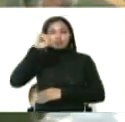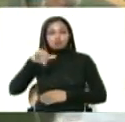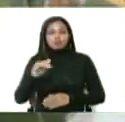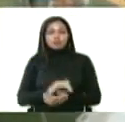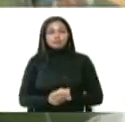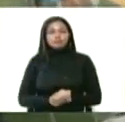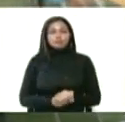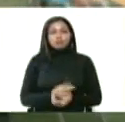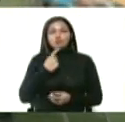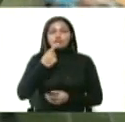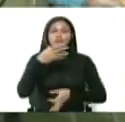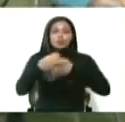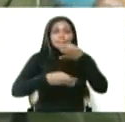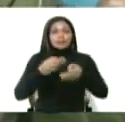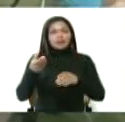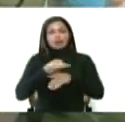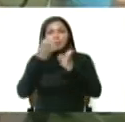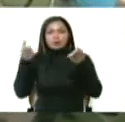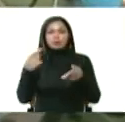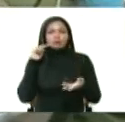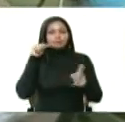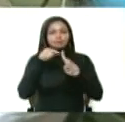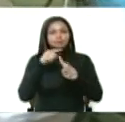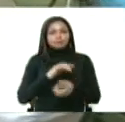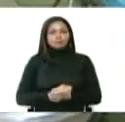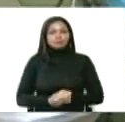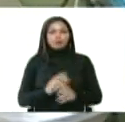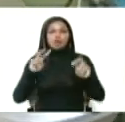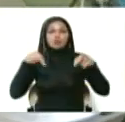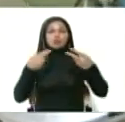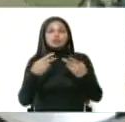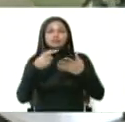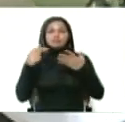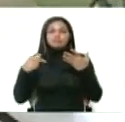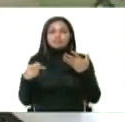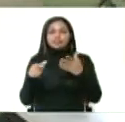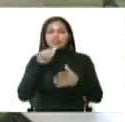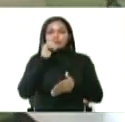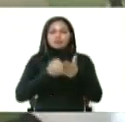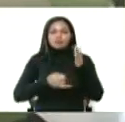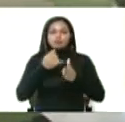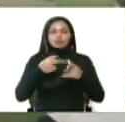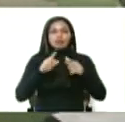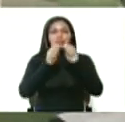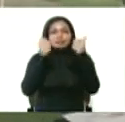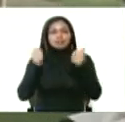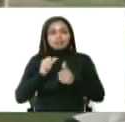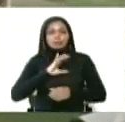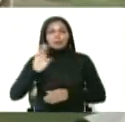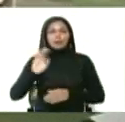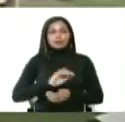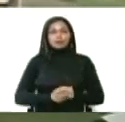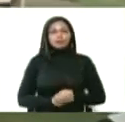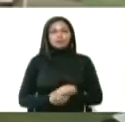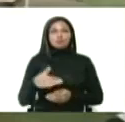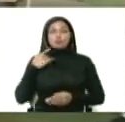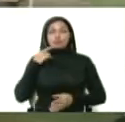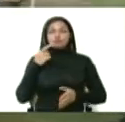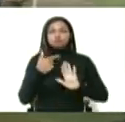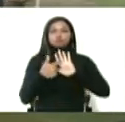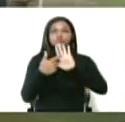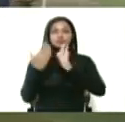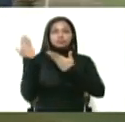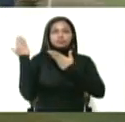Lo que dice el gobernador, fíjense ustedes, actualizando datos, registros en el Sistema Patria. Podemos poner en